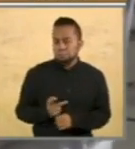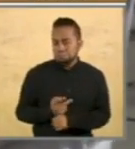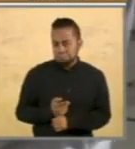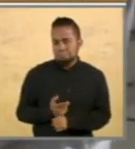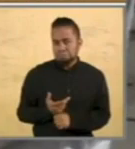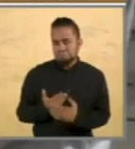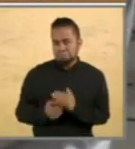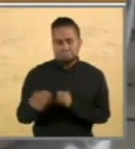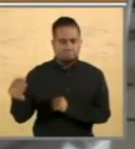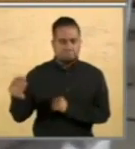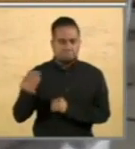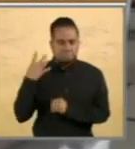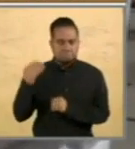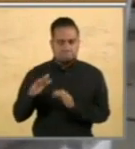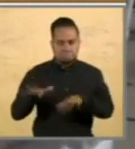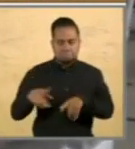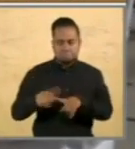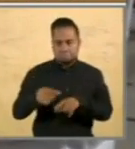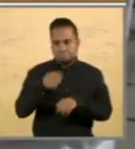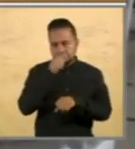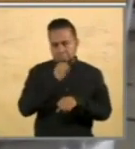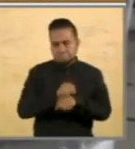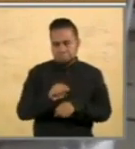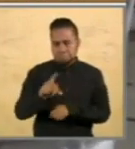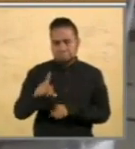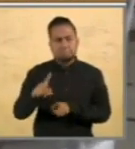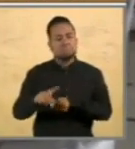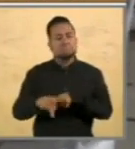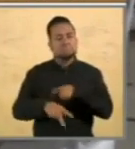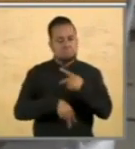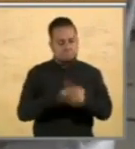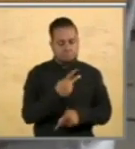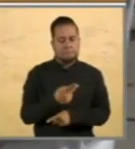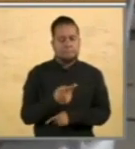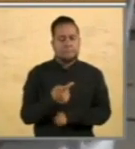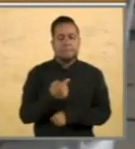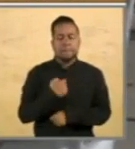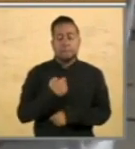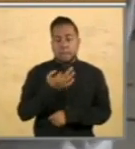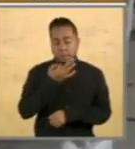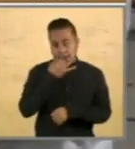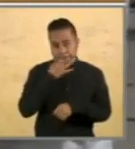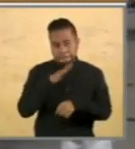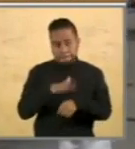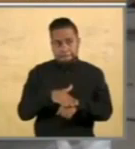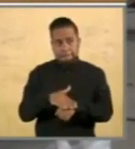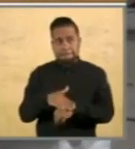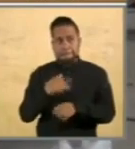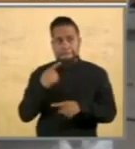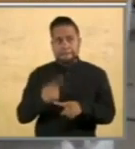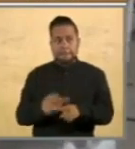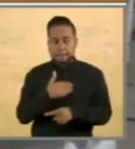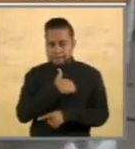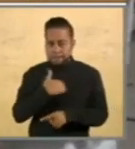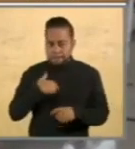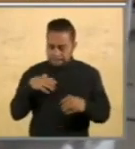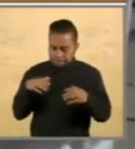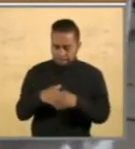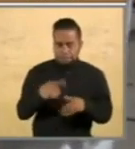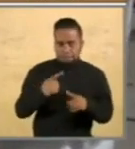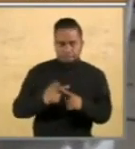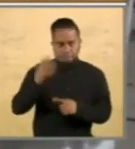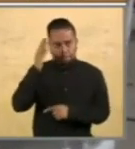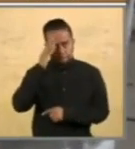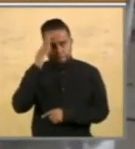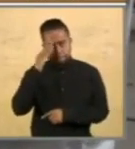en una de las conferencias que estaba presente el secretario de sal pública le di a conocer Quiénes integran o sea Quiénes